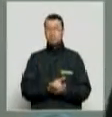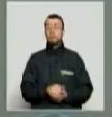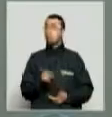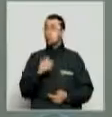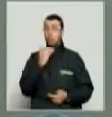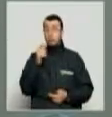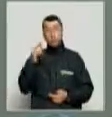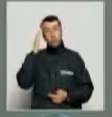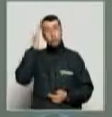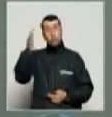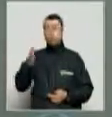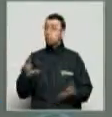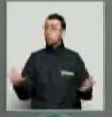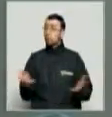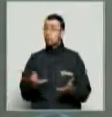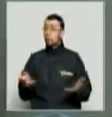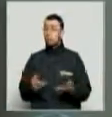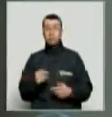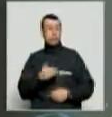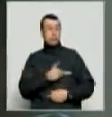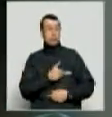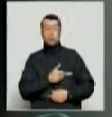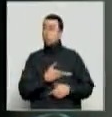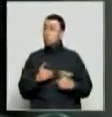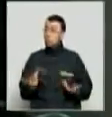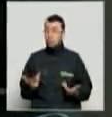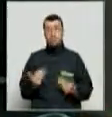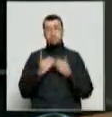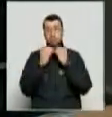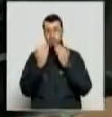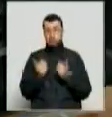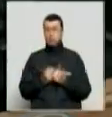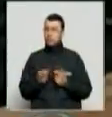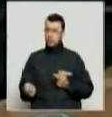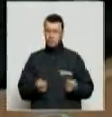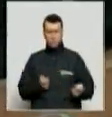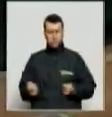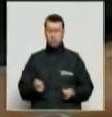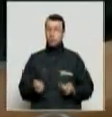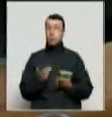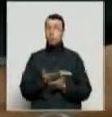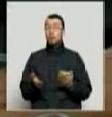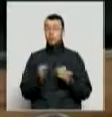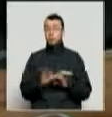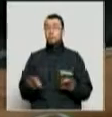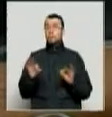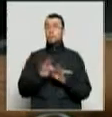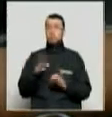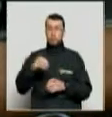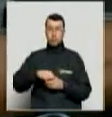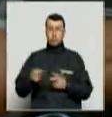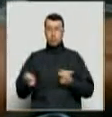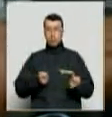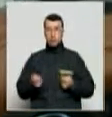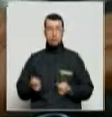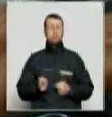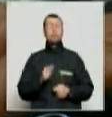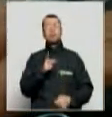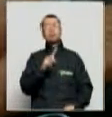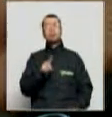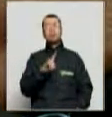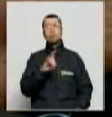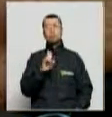el día de mañana hacia dónde va a ir esa salud cardiovascular. Ahí es donde entran a jugar un papel importante este tipo de tratamientos biológicos como la